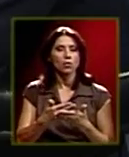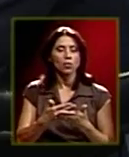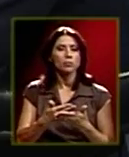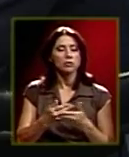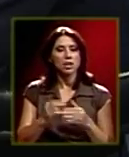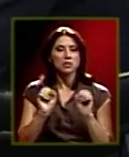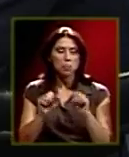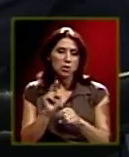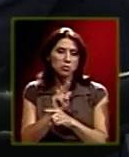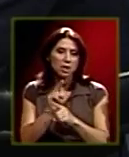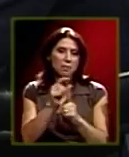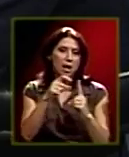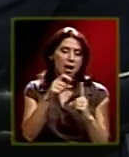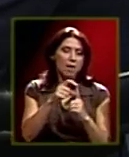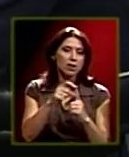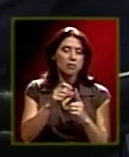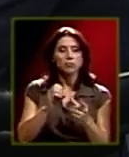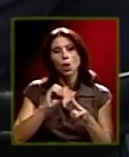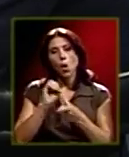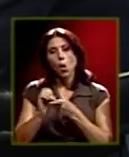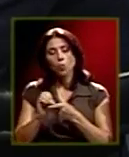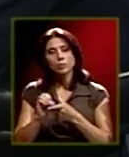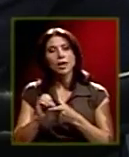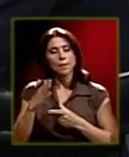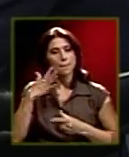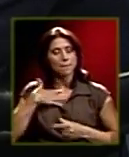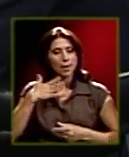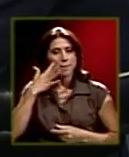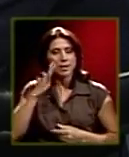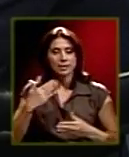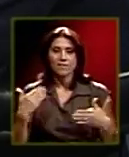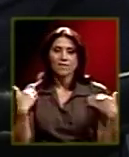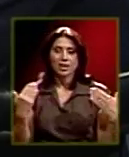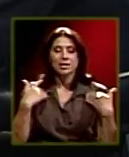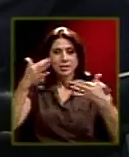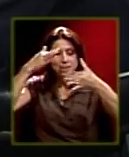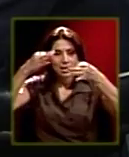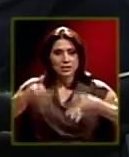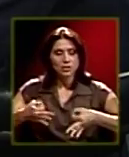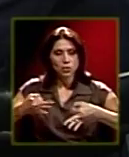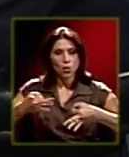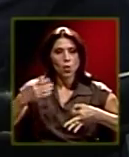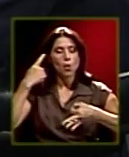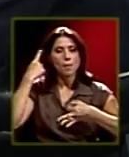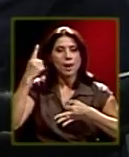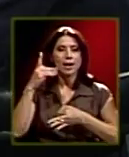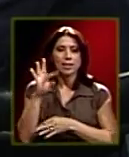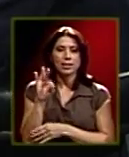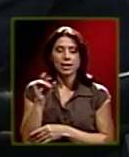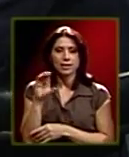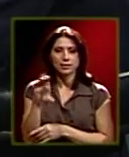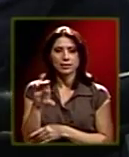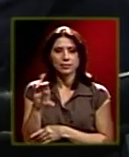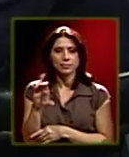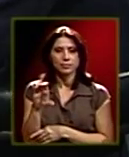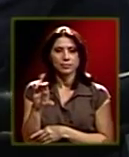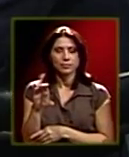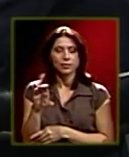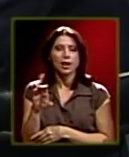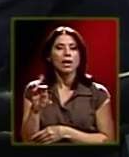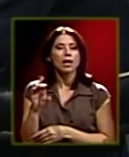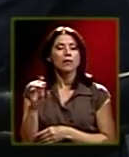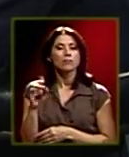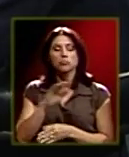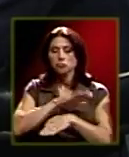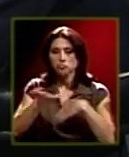esa palabra, o feliz, la decisión que se ha llegado en relación con la decisión del Tratado de Libre Comercio. Para nadie